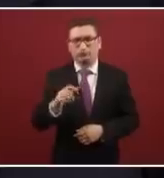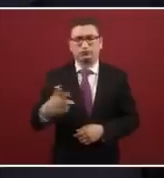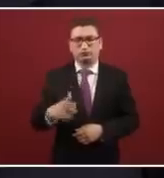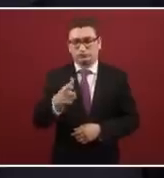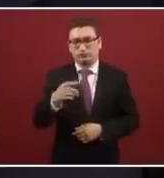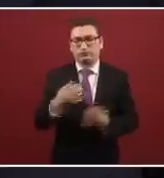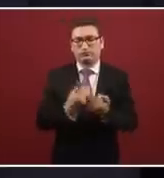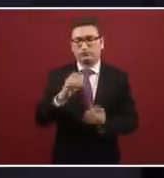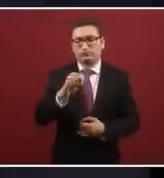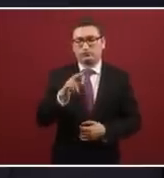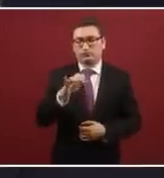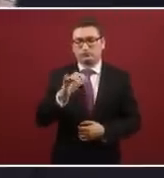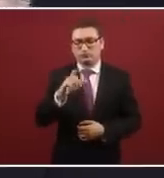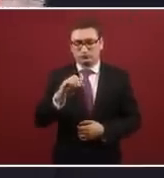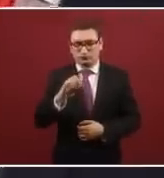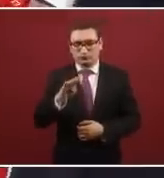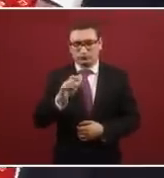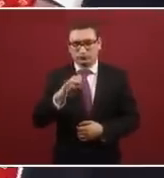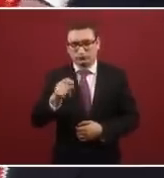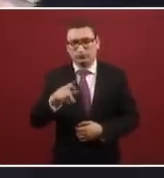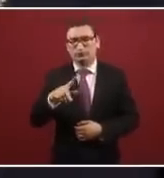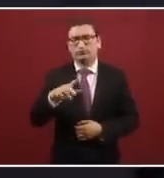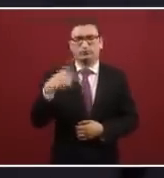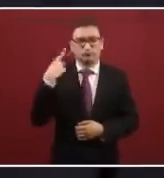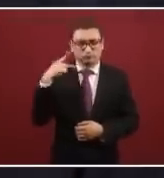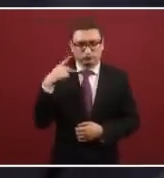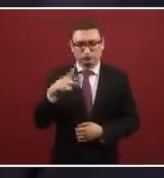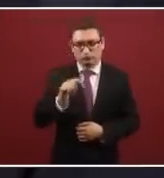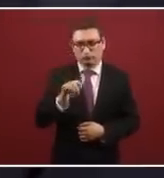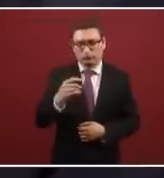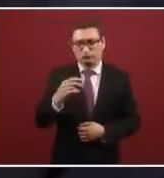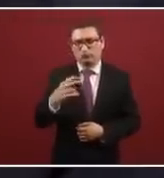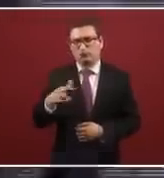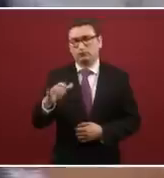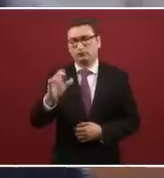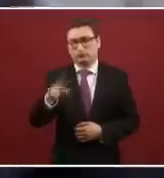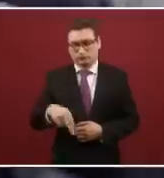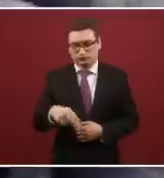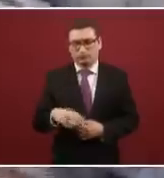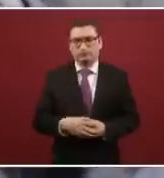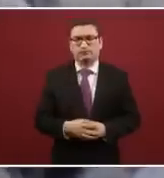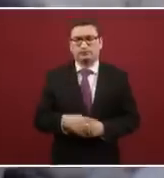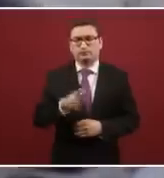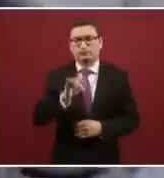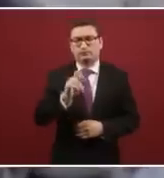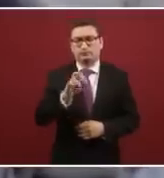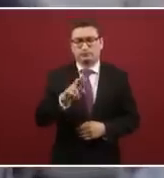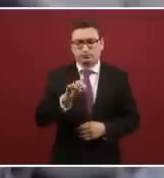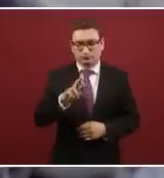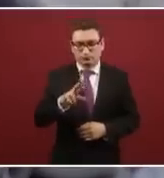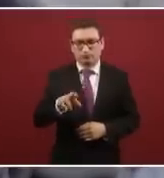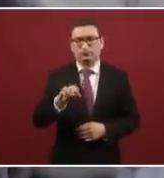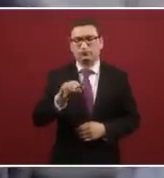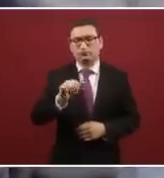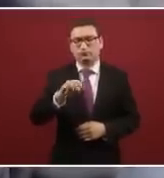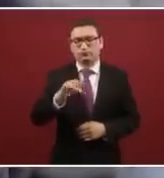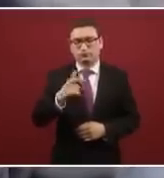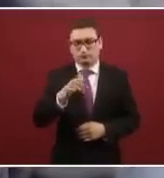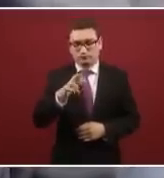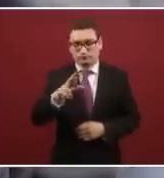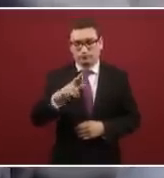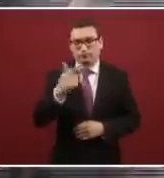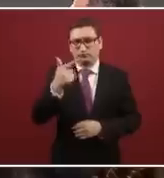Balboa, 5 agencias en Tehuacán, Puebla, solamente en Tehuacán, Puebla. Víctor Almaguer con 7